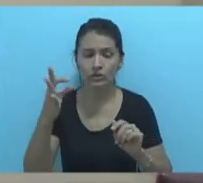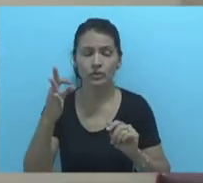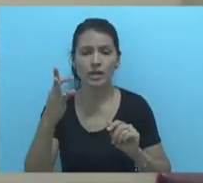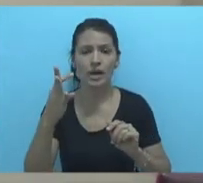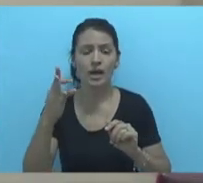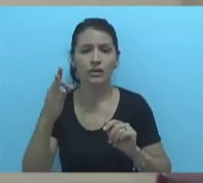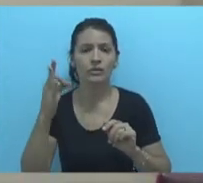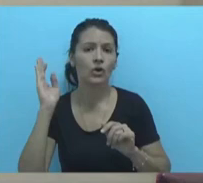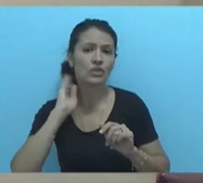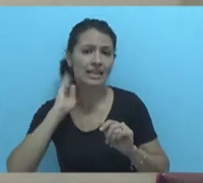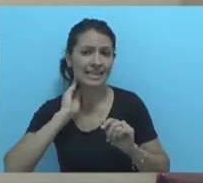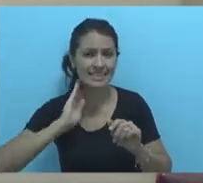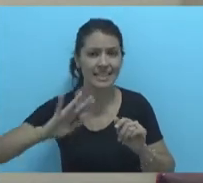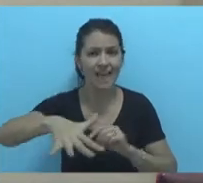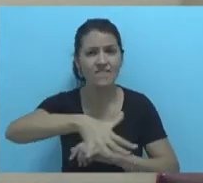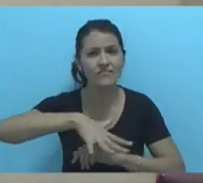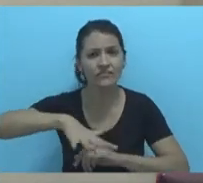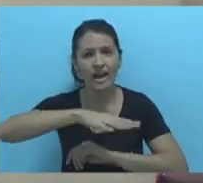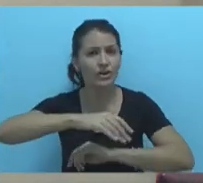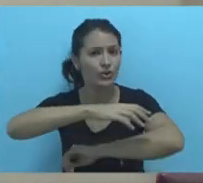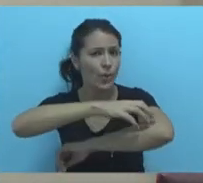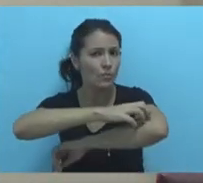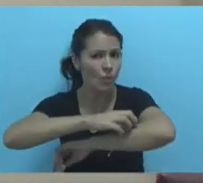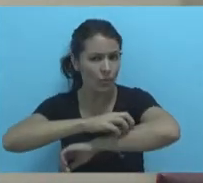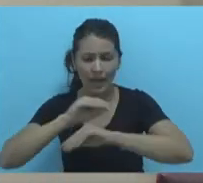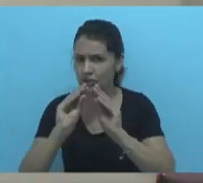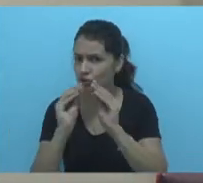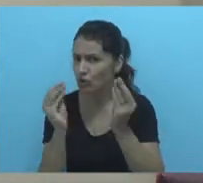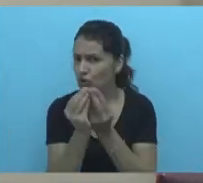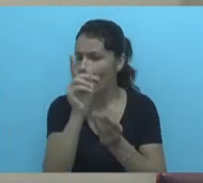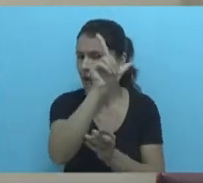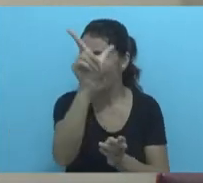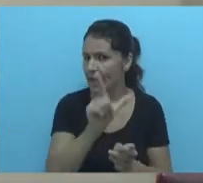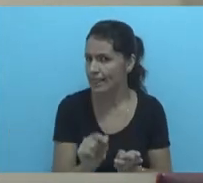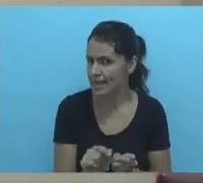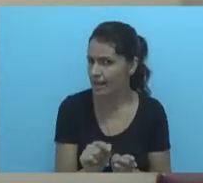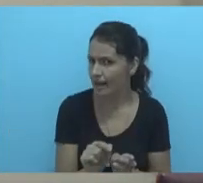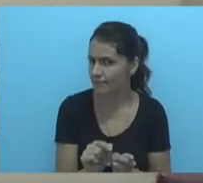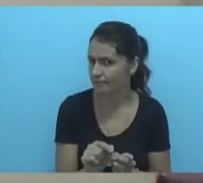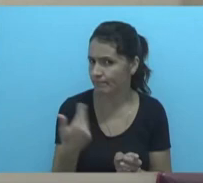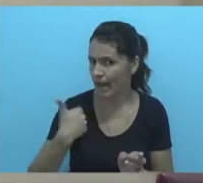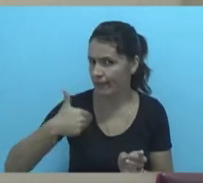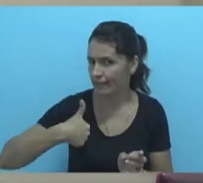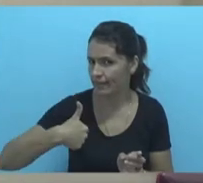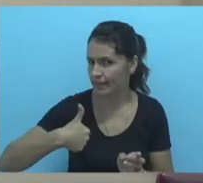4.416 barrios populares en todo el territorio. Estamos hablando de